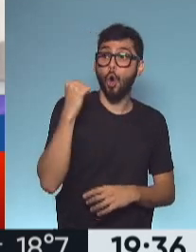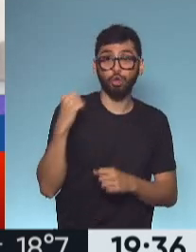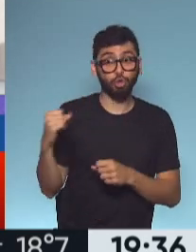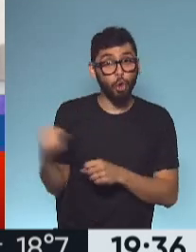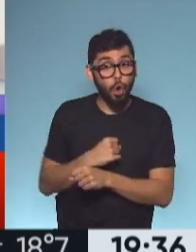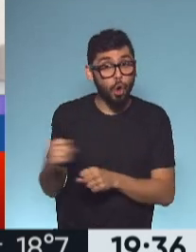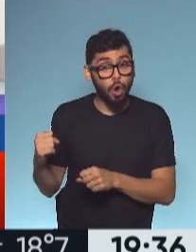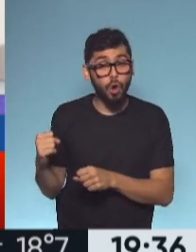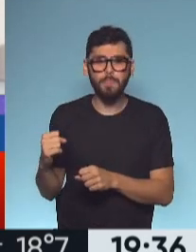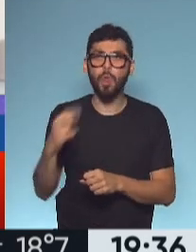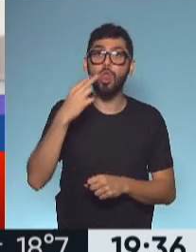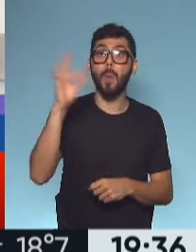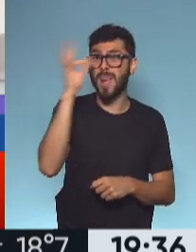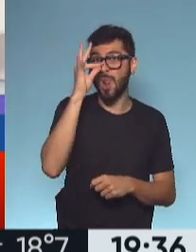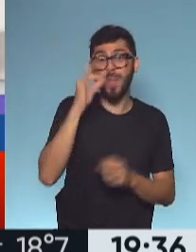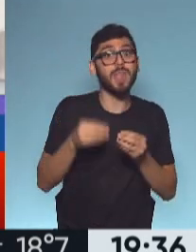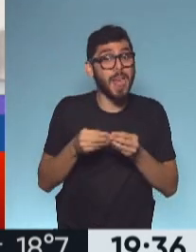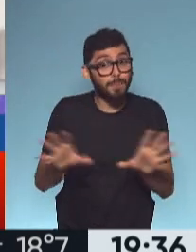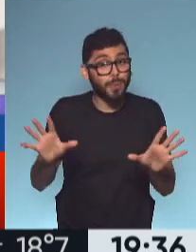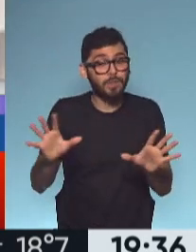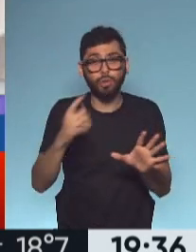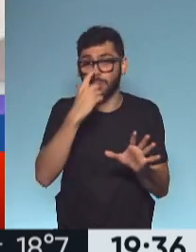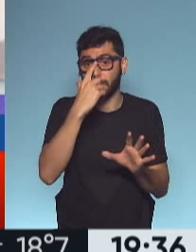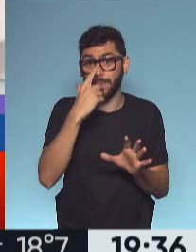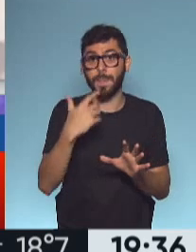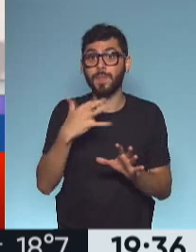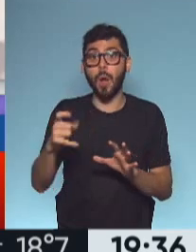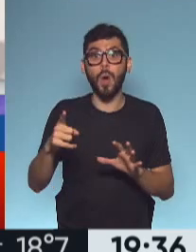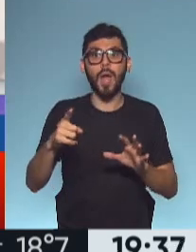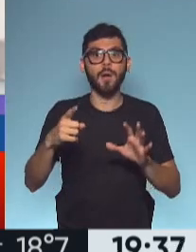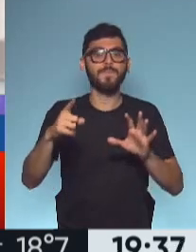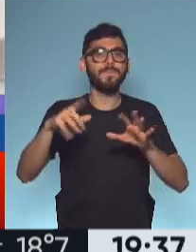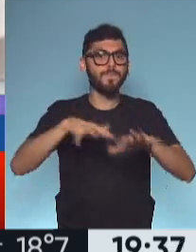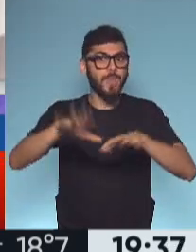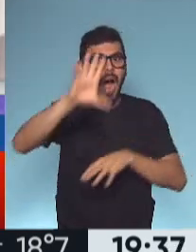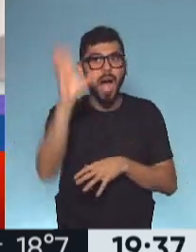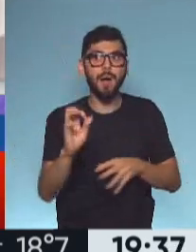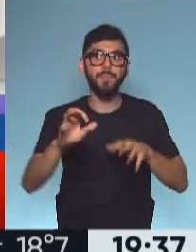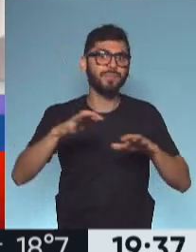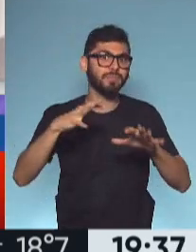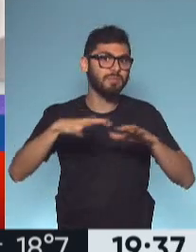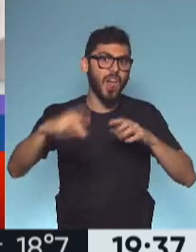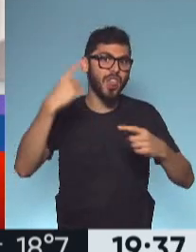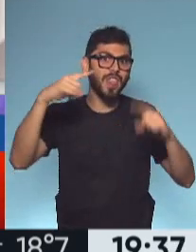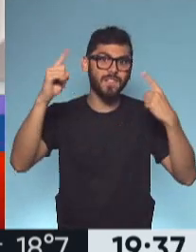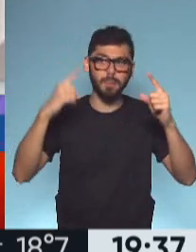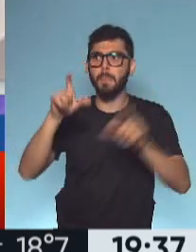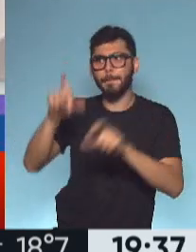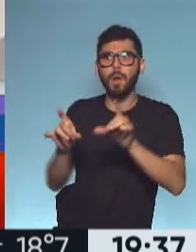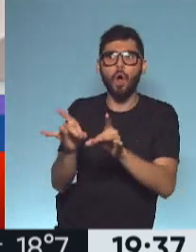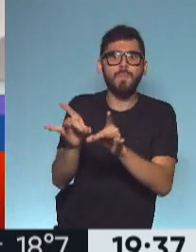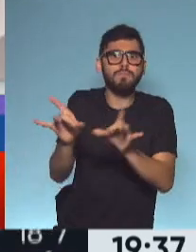durante parte del 2020, y la realidad que tuvo un impacto muy diverso en todo el territorio argentino. Lo hemos hablado con los